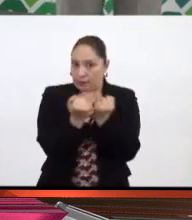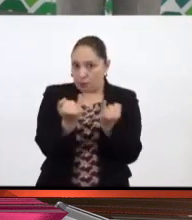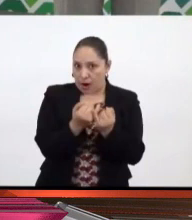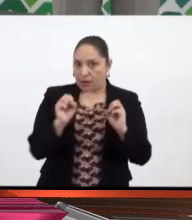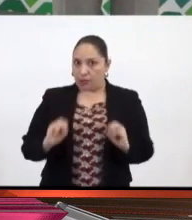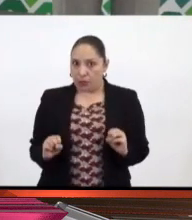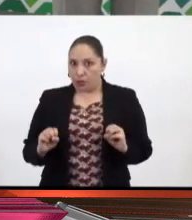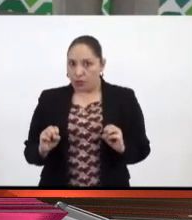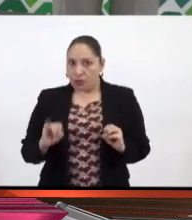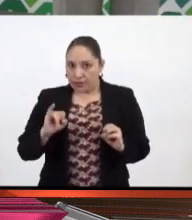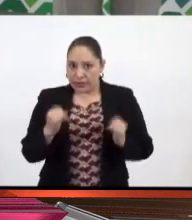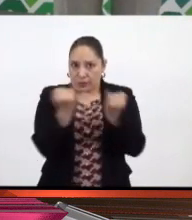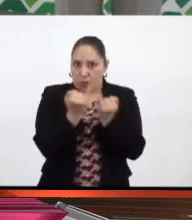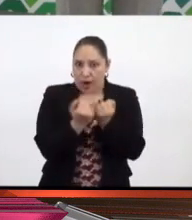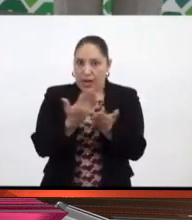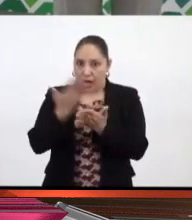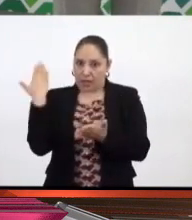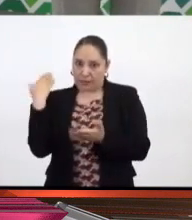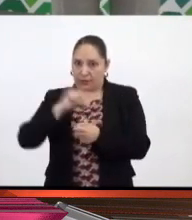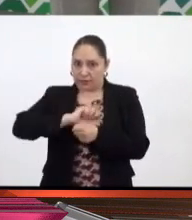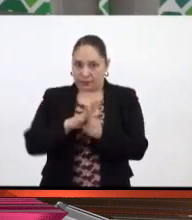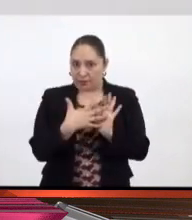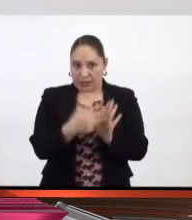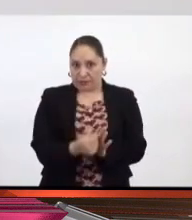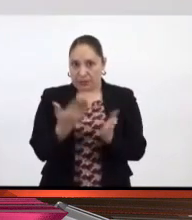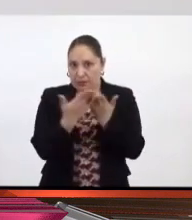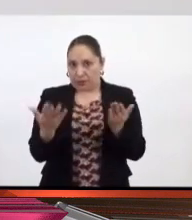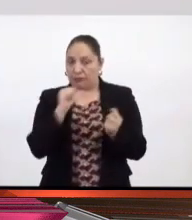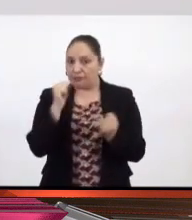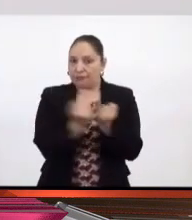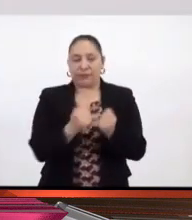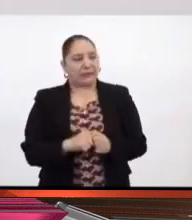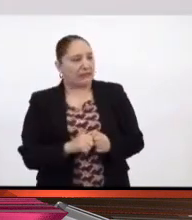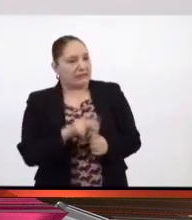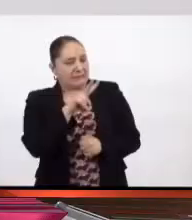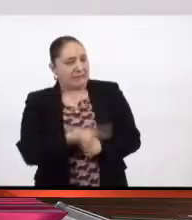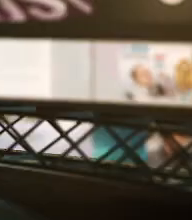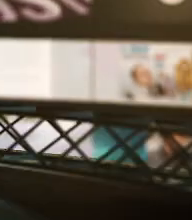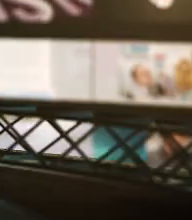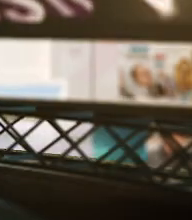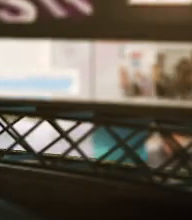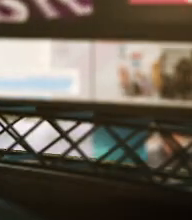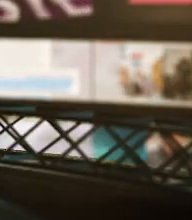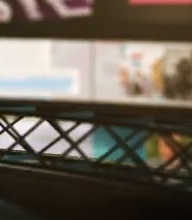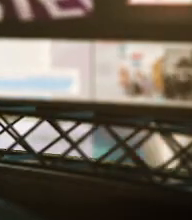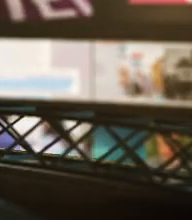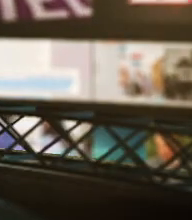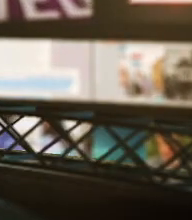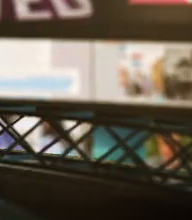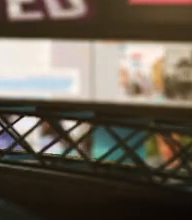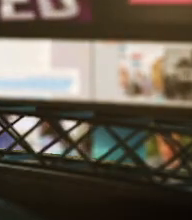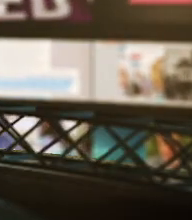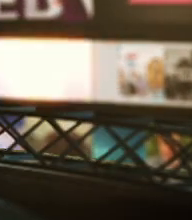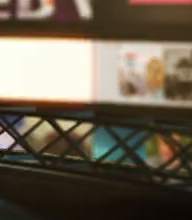no será igual que como estábamos antes de la pandemia? Ahora sí que no entendí muy bien tu pregunta, Eduardo. Pero no, ni pregunto nada. Pero